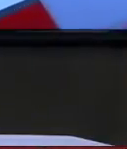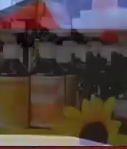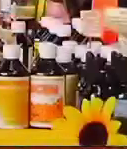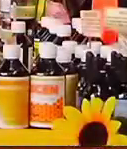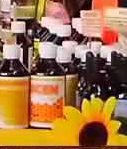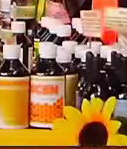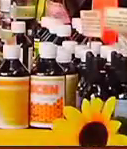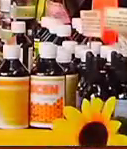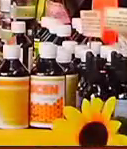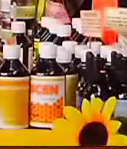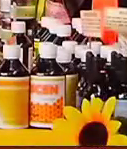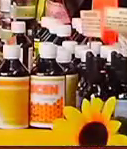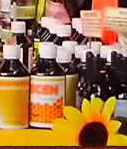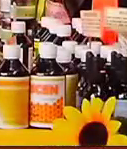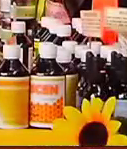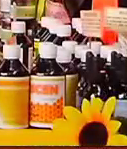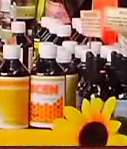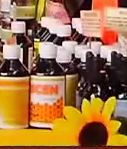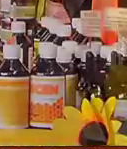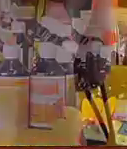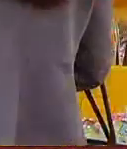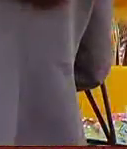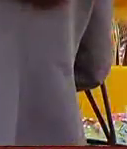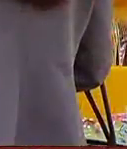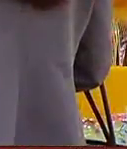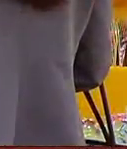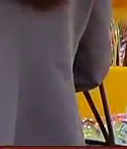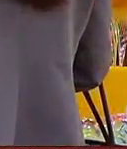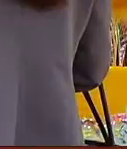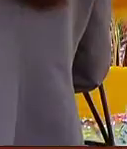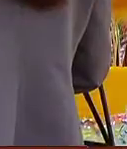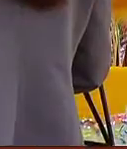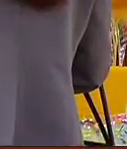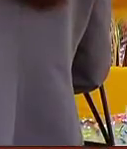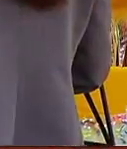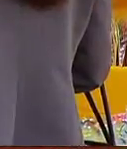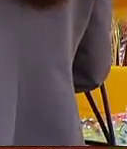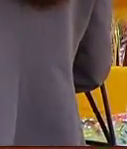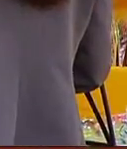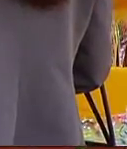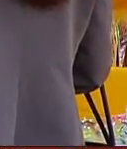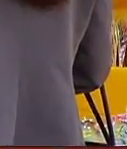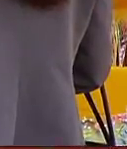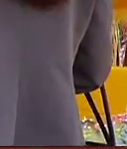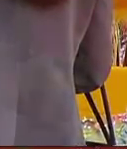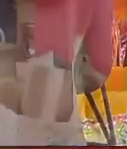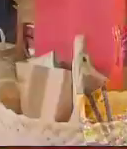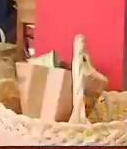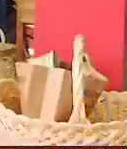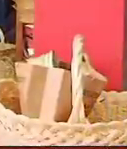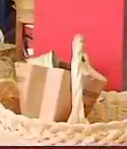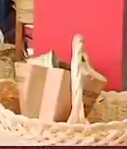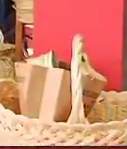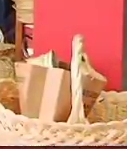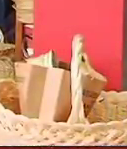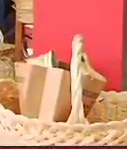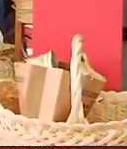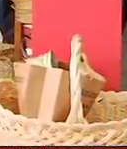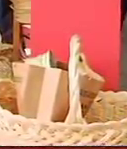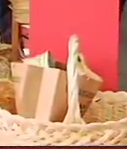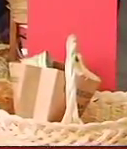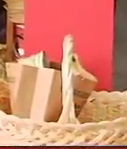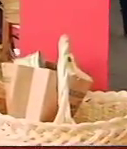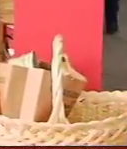recomendación fabulosa. El Museo Nacional de Culturas Populares celebrará la tradicional Expo Miel a fin de acercar los productos de